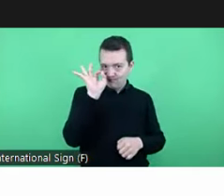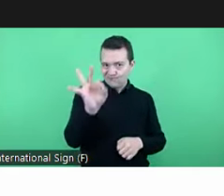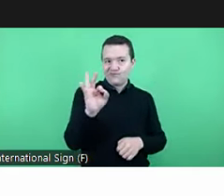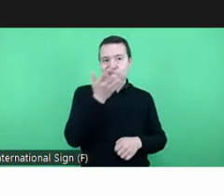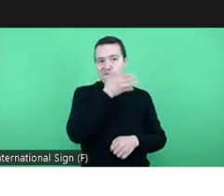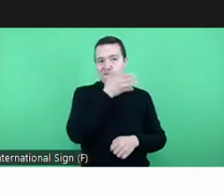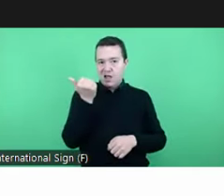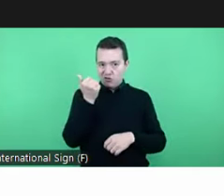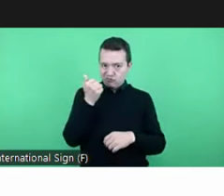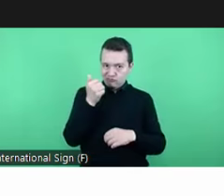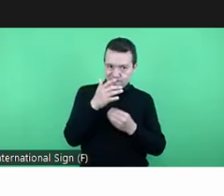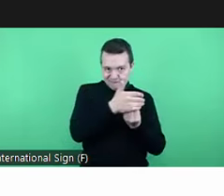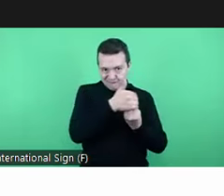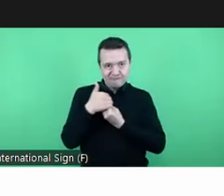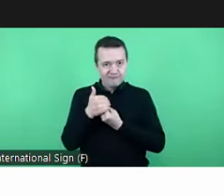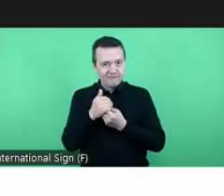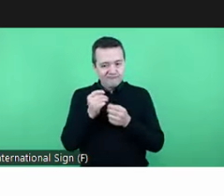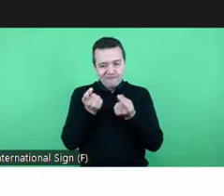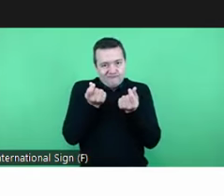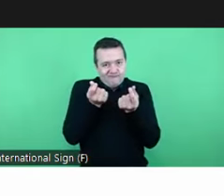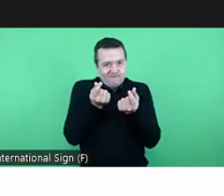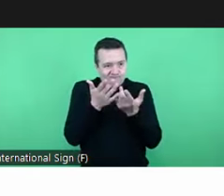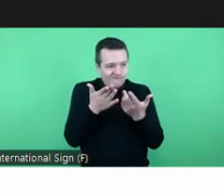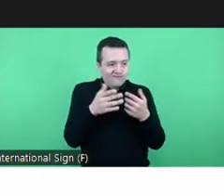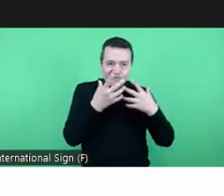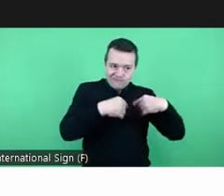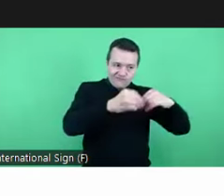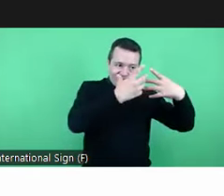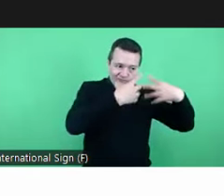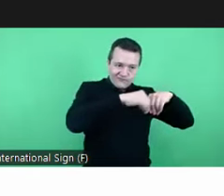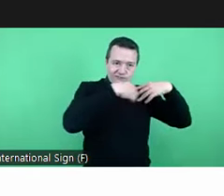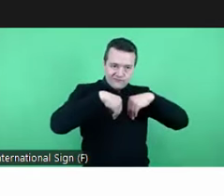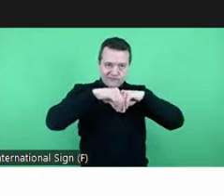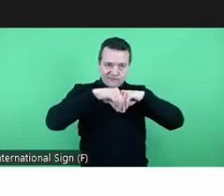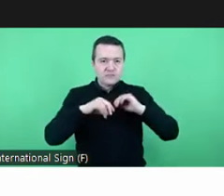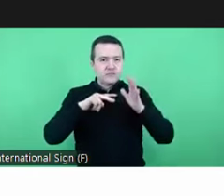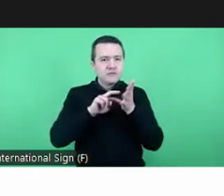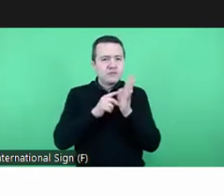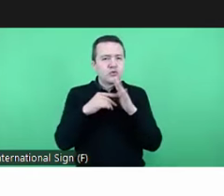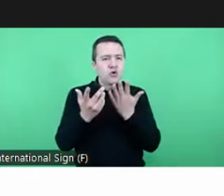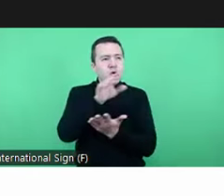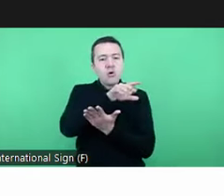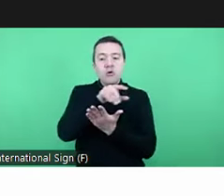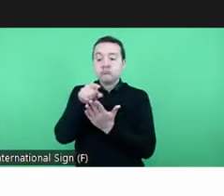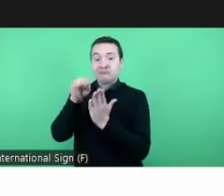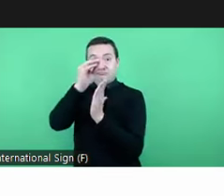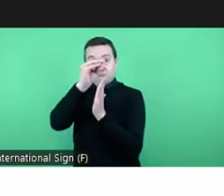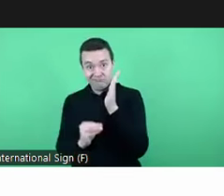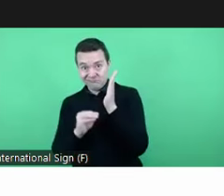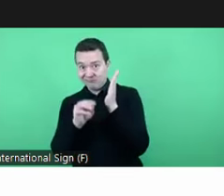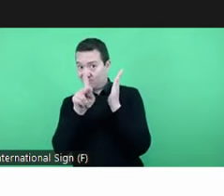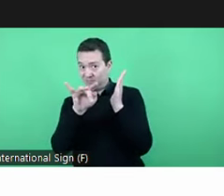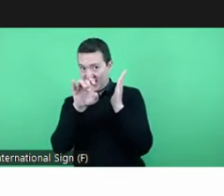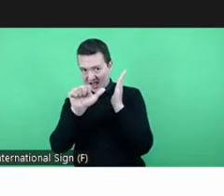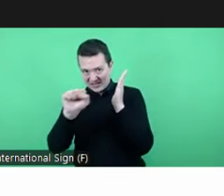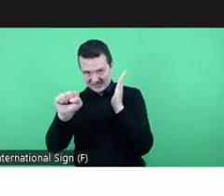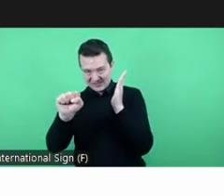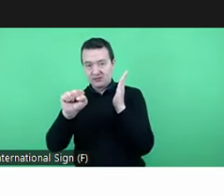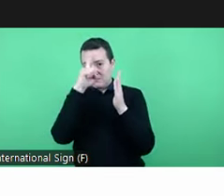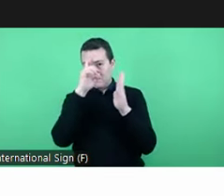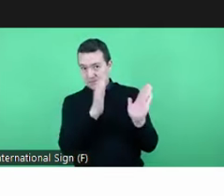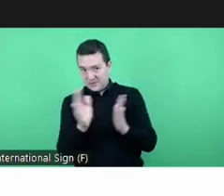hogares better financial es cómo protection se of homes desarrollan is how intervenciones masivas y inclusions ambientales on PIAS and the medicine therapeutic para reducir el form gasto de